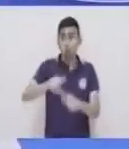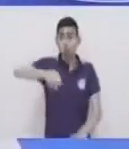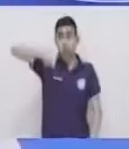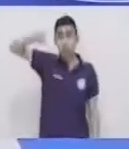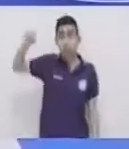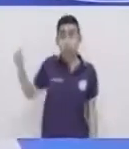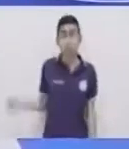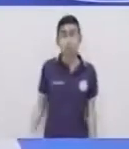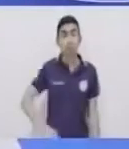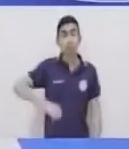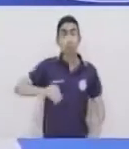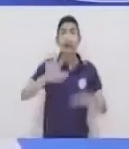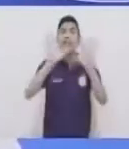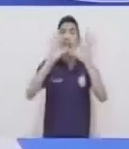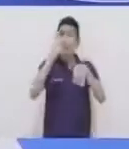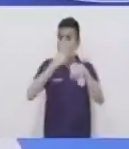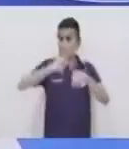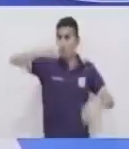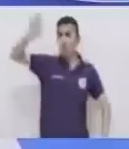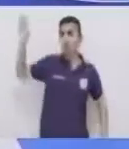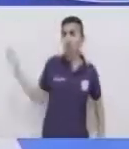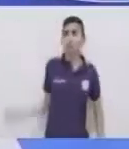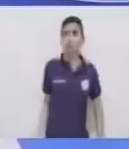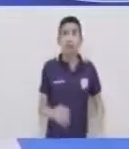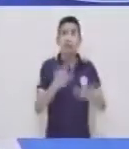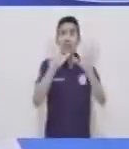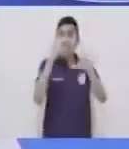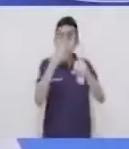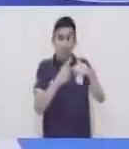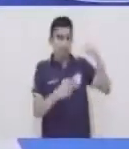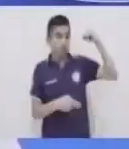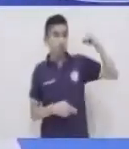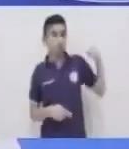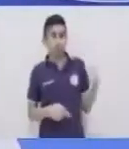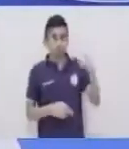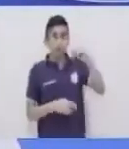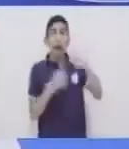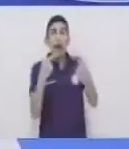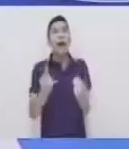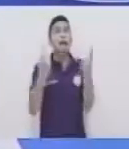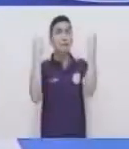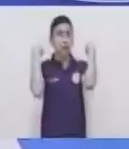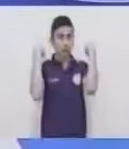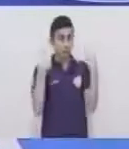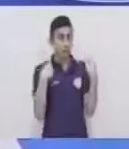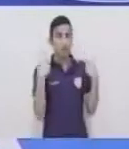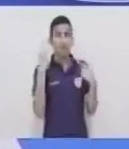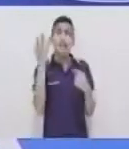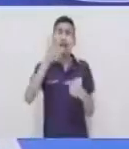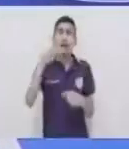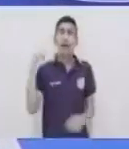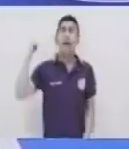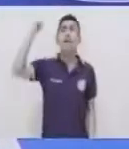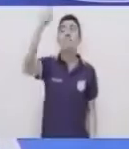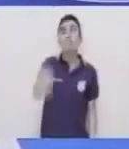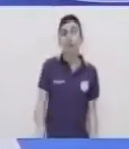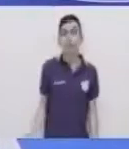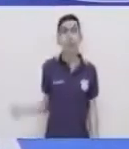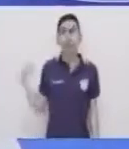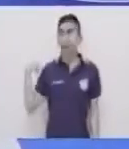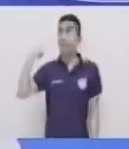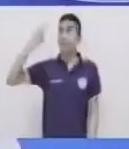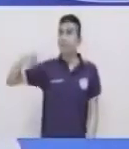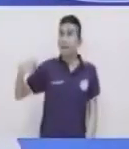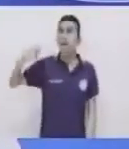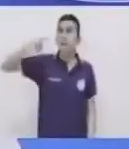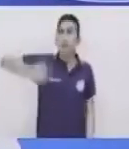brazo vas a realizar 10 círculos y con el otro brazo 10 círculos. Hacia atrás, ahora hacia el frente